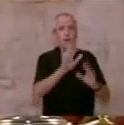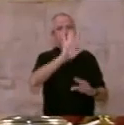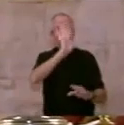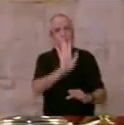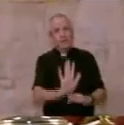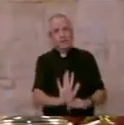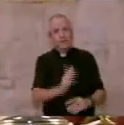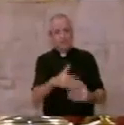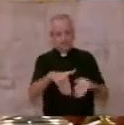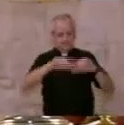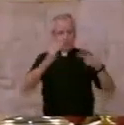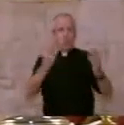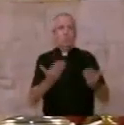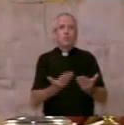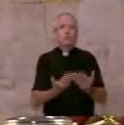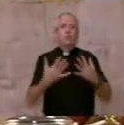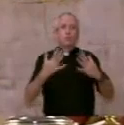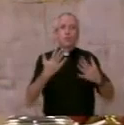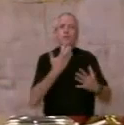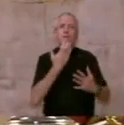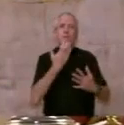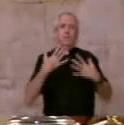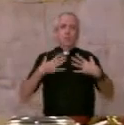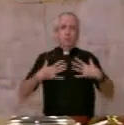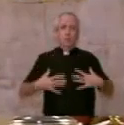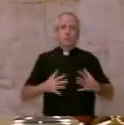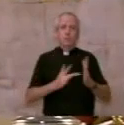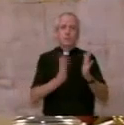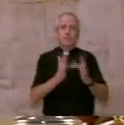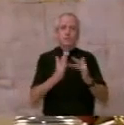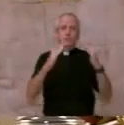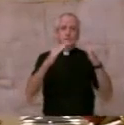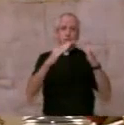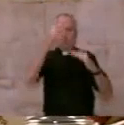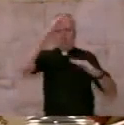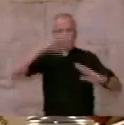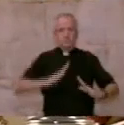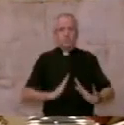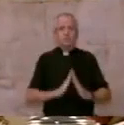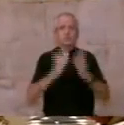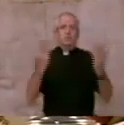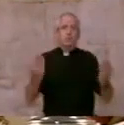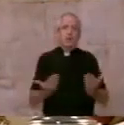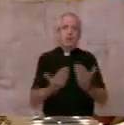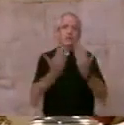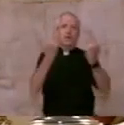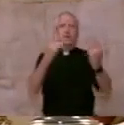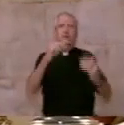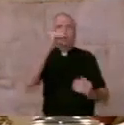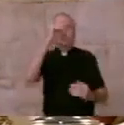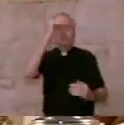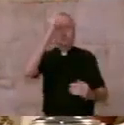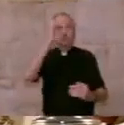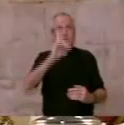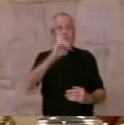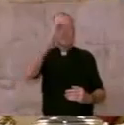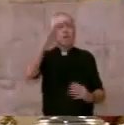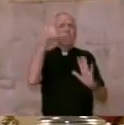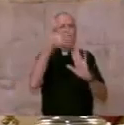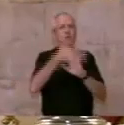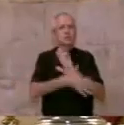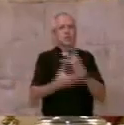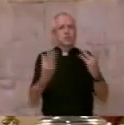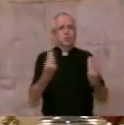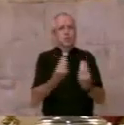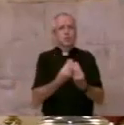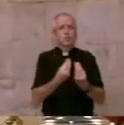el mundo como cuerpo de Cristo y templo del Espíritu para la alabanza de tu infinita sabiduría.